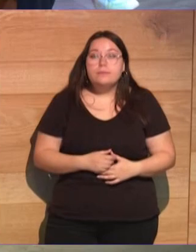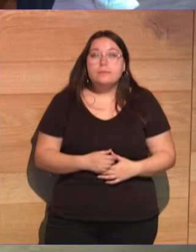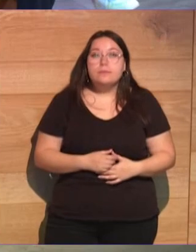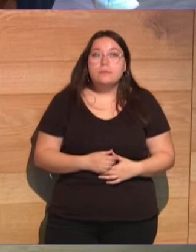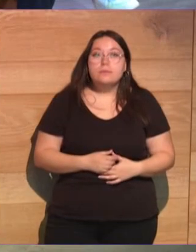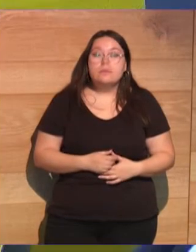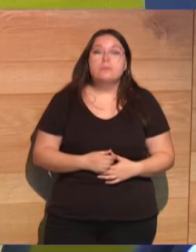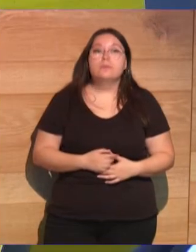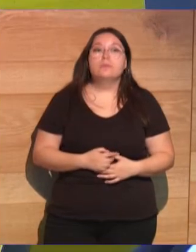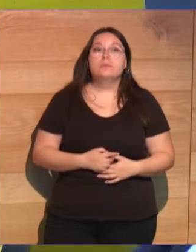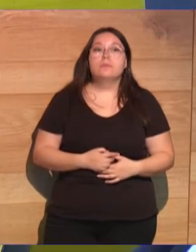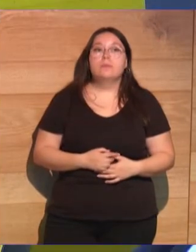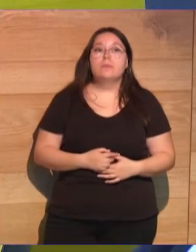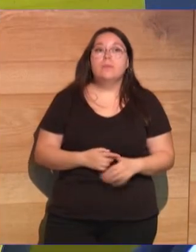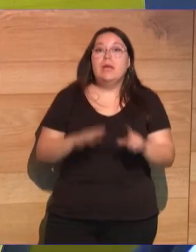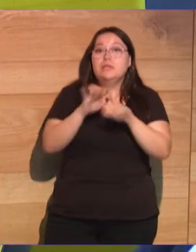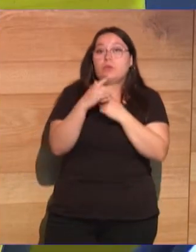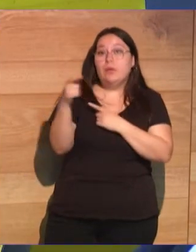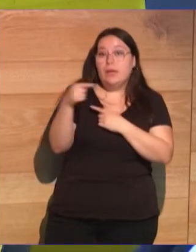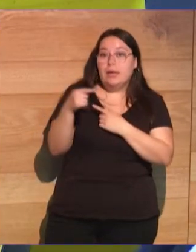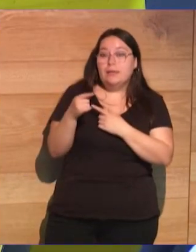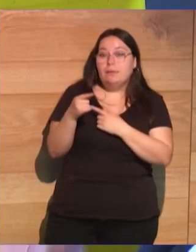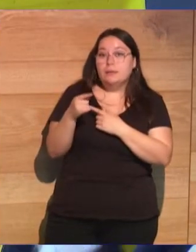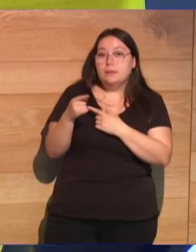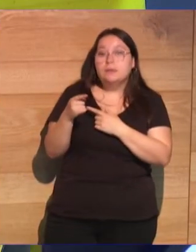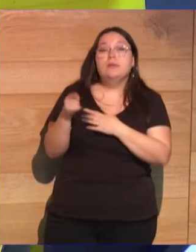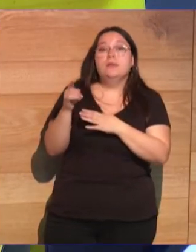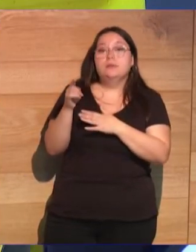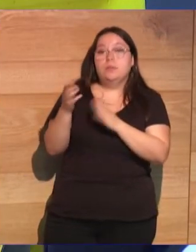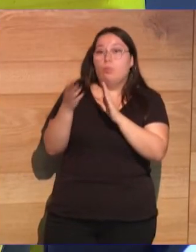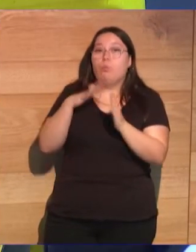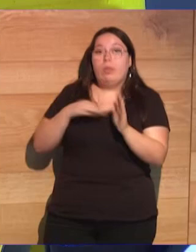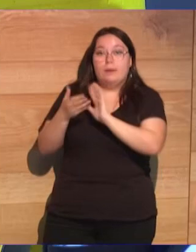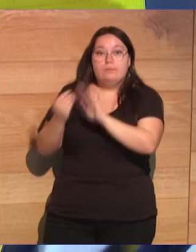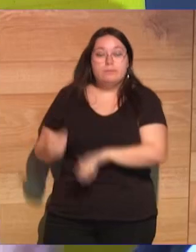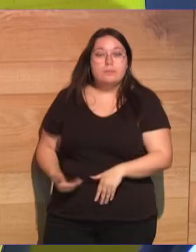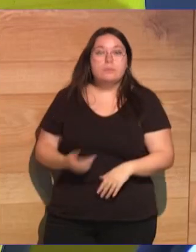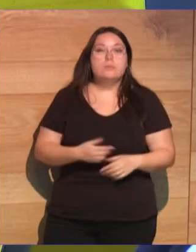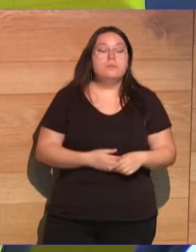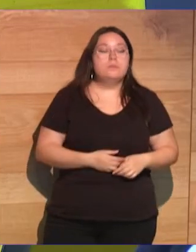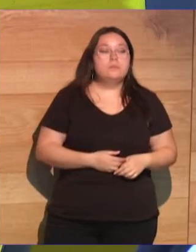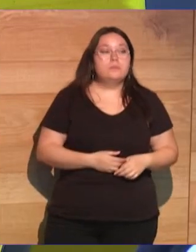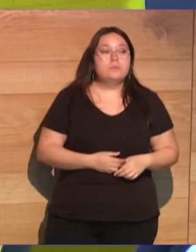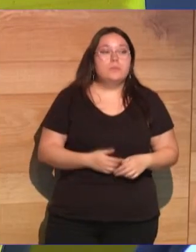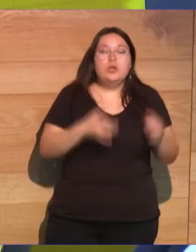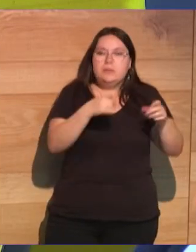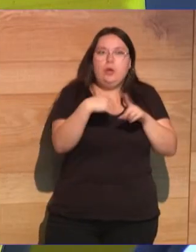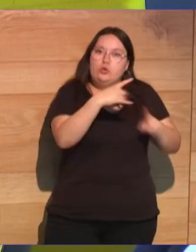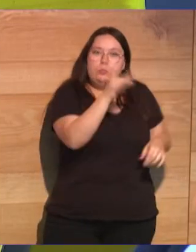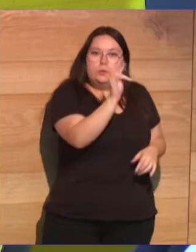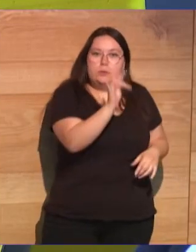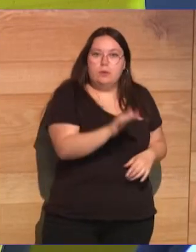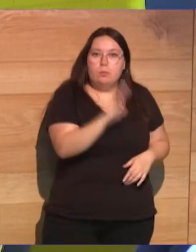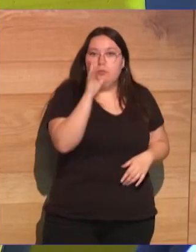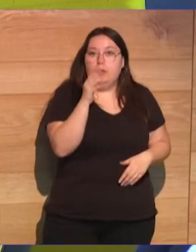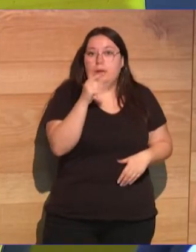limarán algunos déficits que ya pueda tener, ¿no? Pero creo que al final es algo que va a generar siempre cosas positivas, porque siempre los